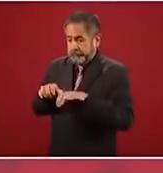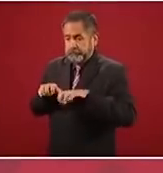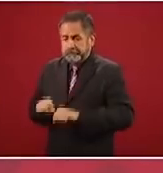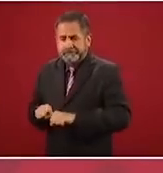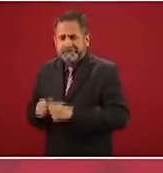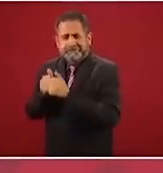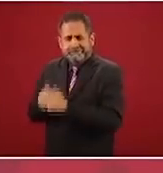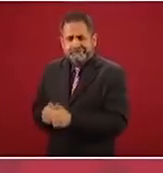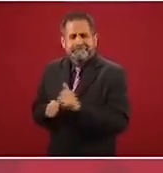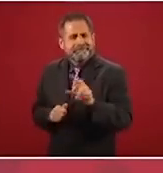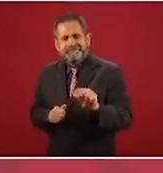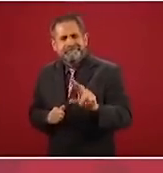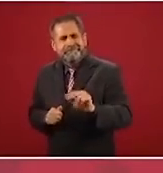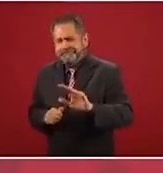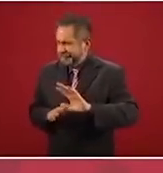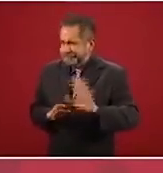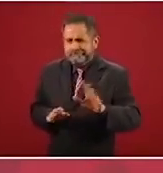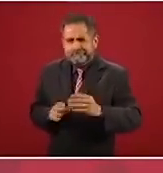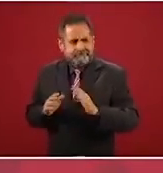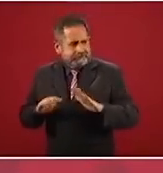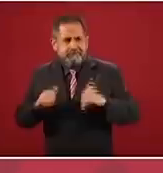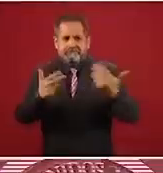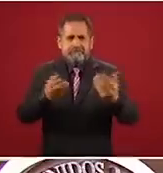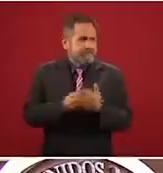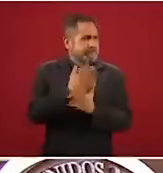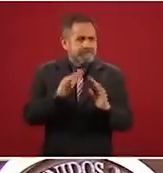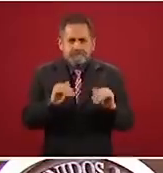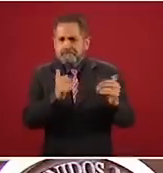oficina, y que se